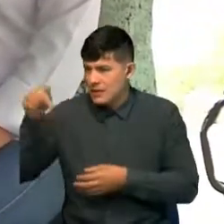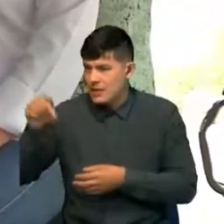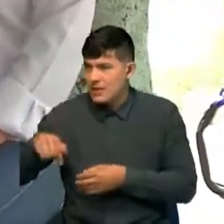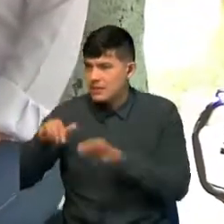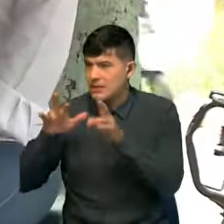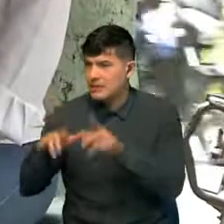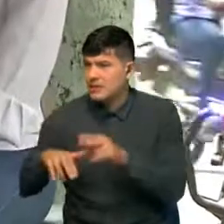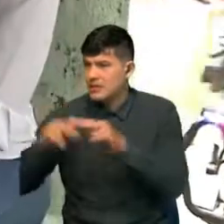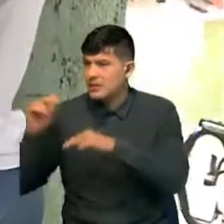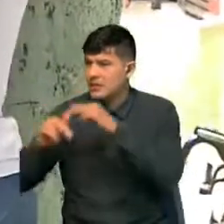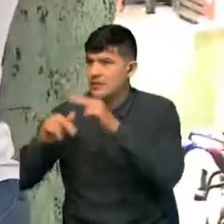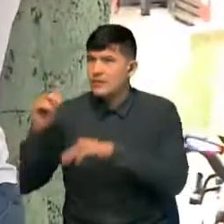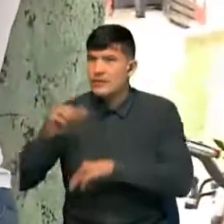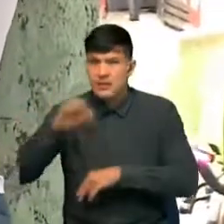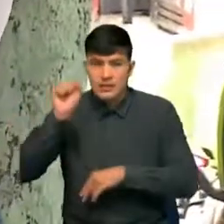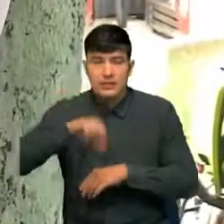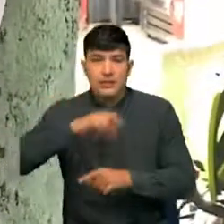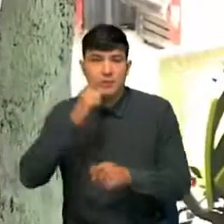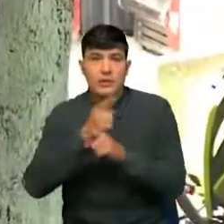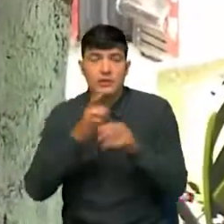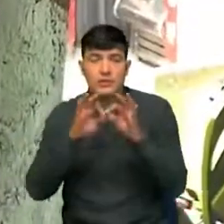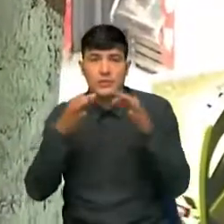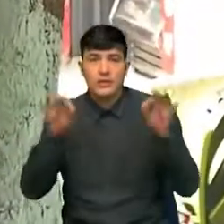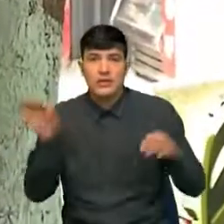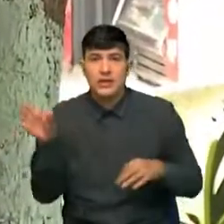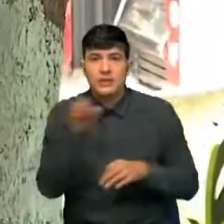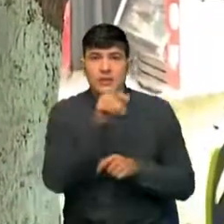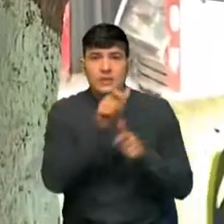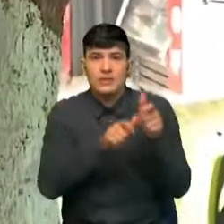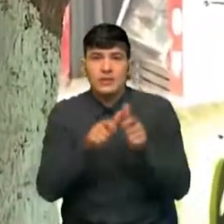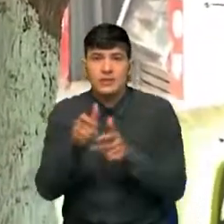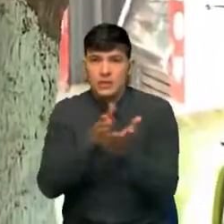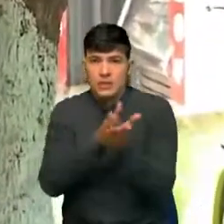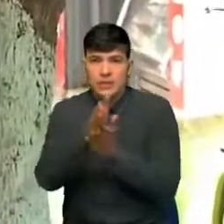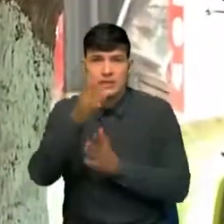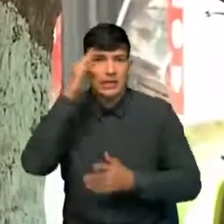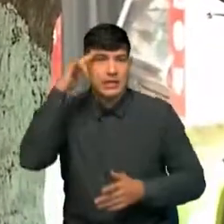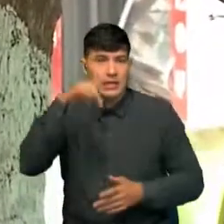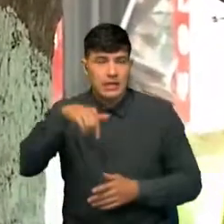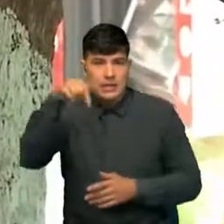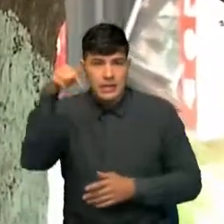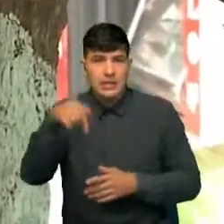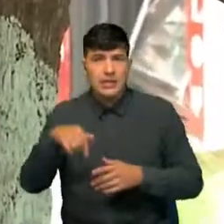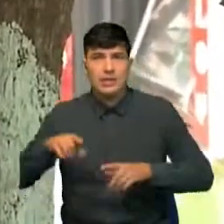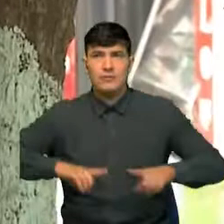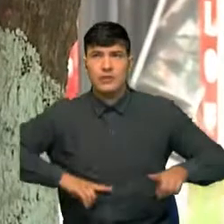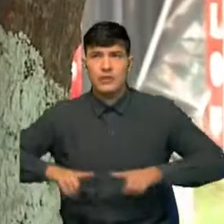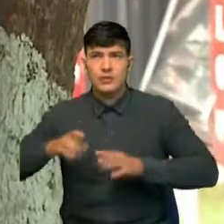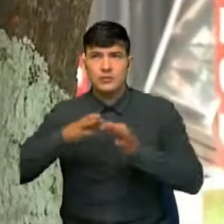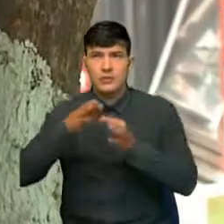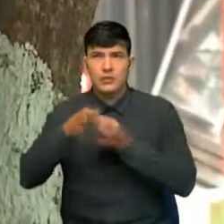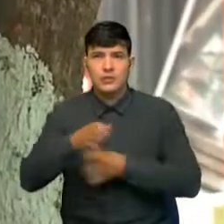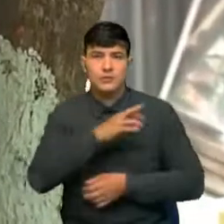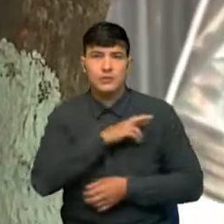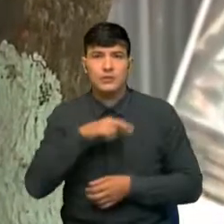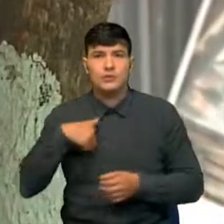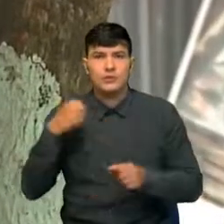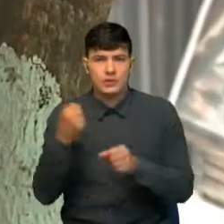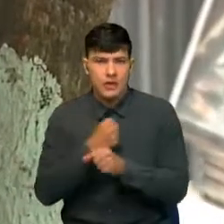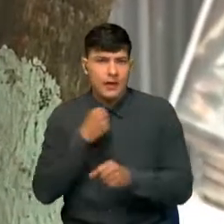Secretaría de Infraestructura. Un mensaje para todos los gironeses, seguir creyendo en la administración municipal, trabajamos con el corazón, con